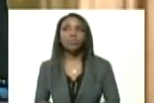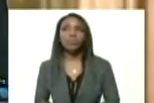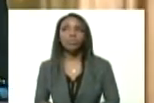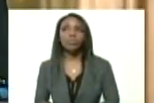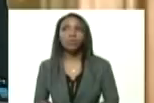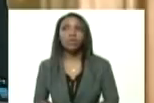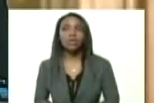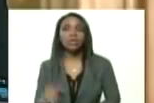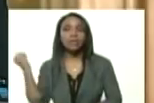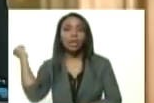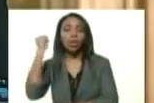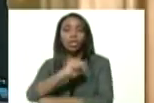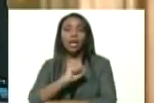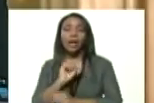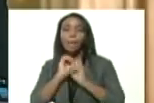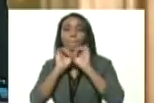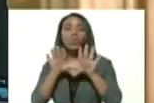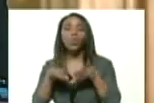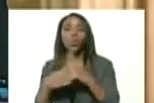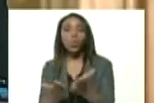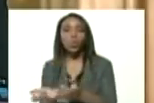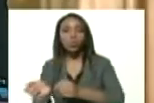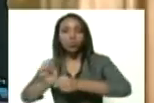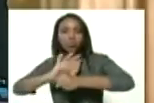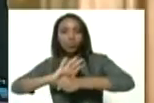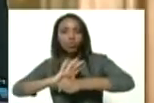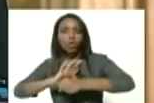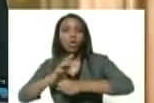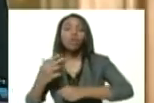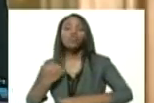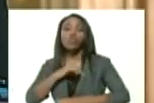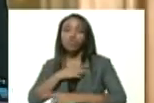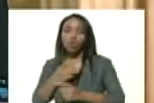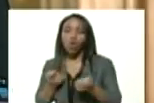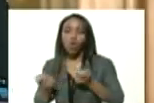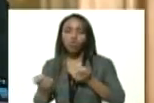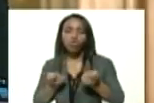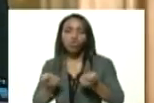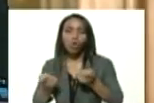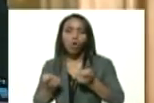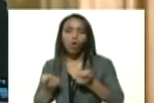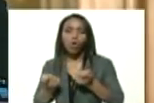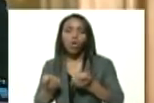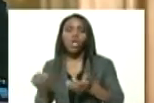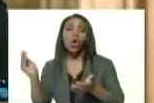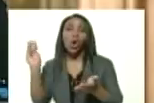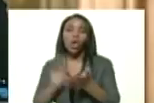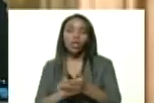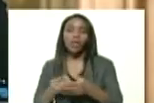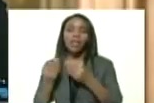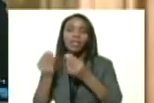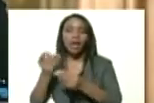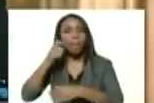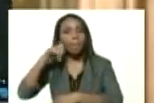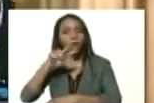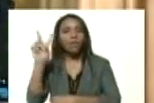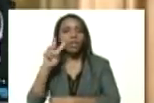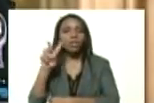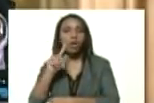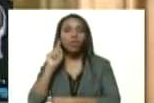derrotar la pandemia de coronavirus controlarla y regresarle al pueblo venezolano